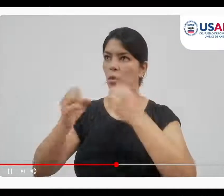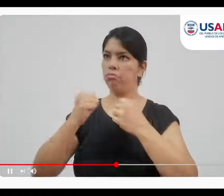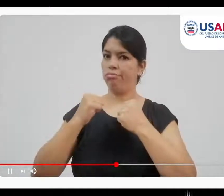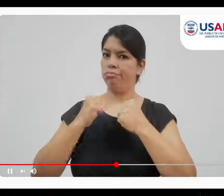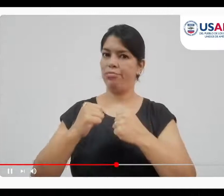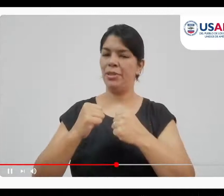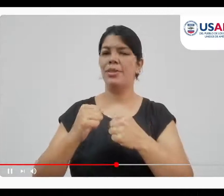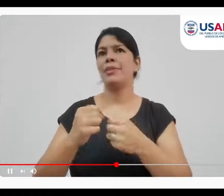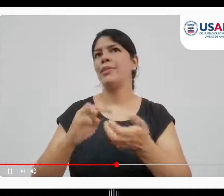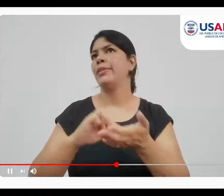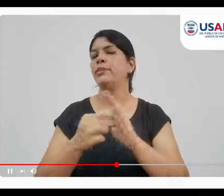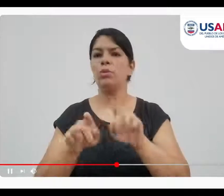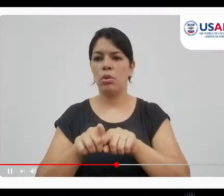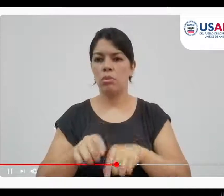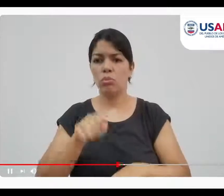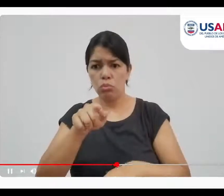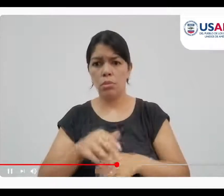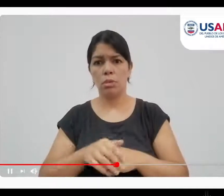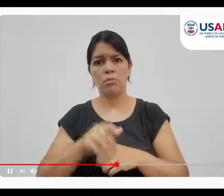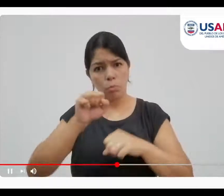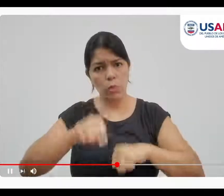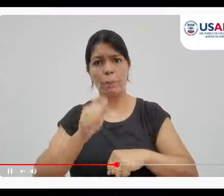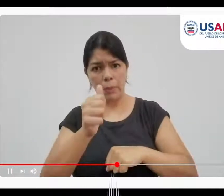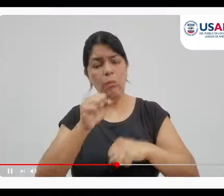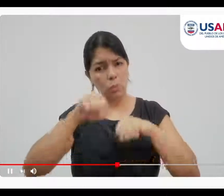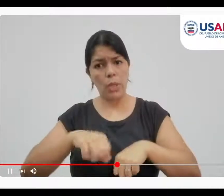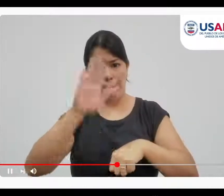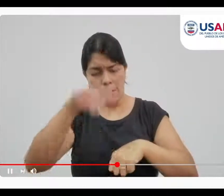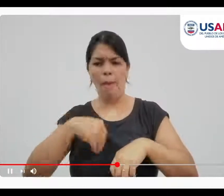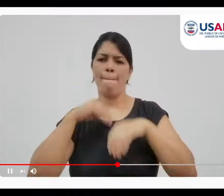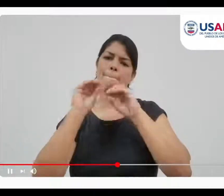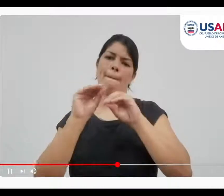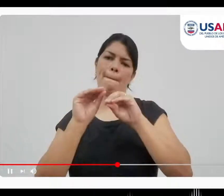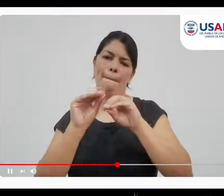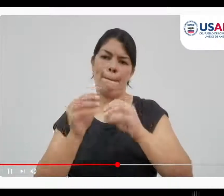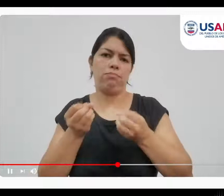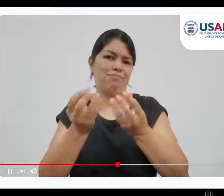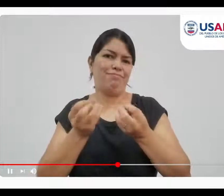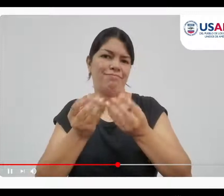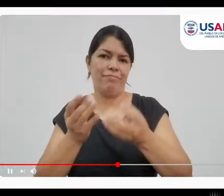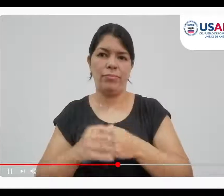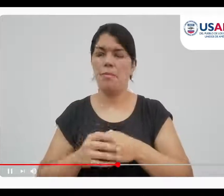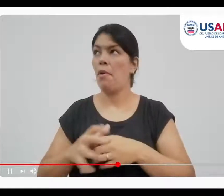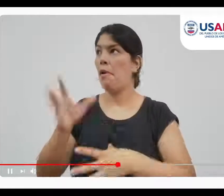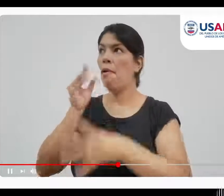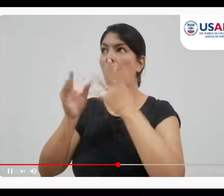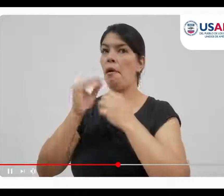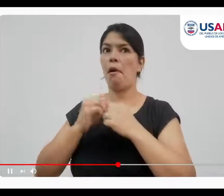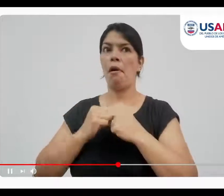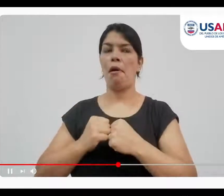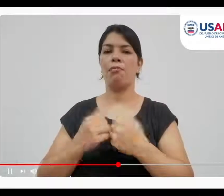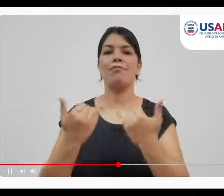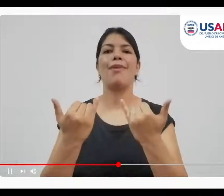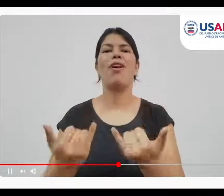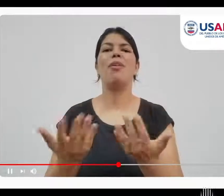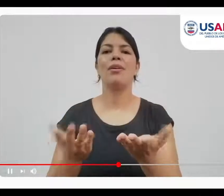de alguna manera entregarle las herramientas, decirle, venga, usted es protagonista. Y ese protagonismo ha podido se ve reflejado hoy